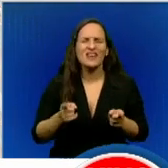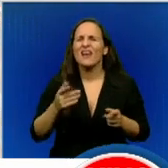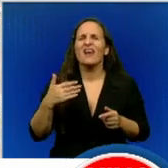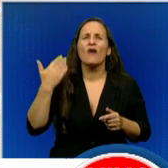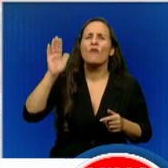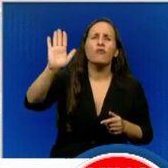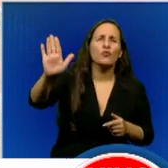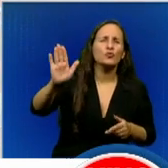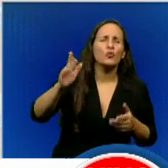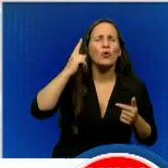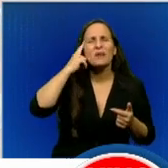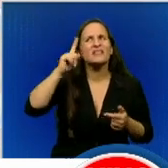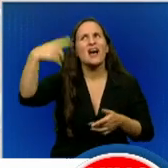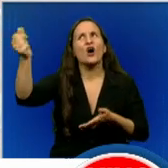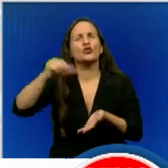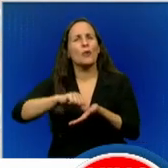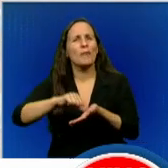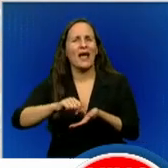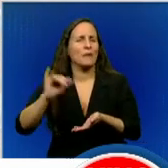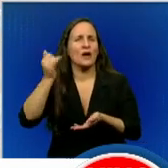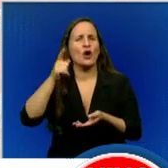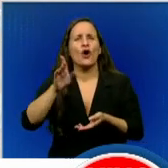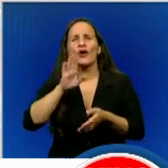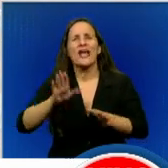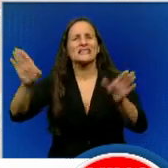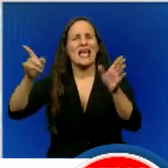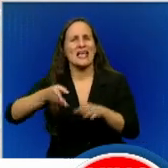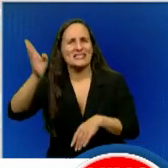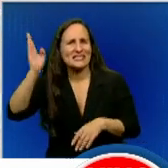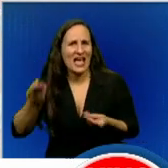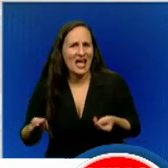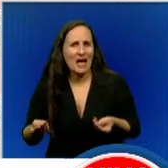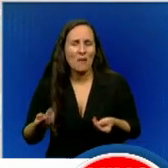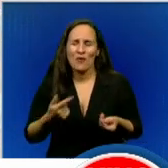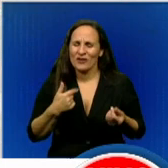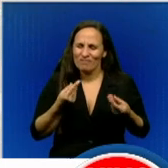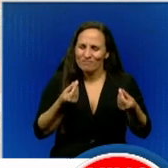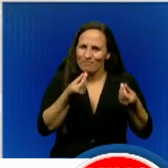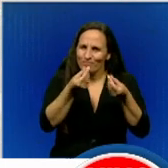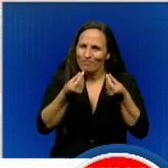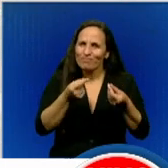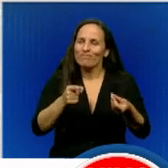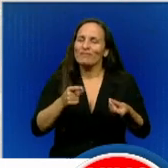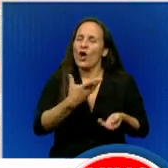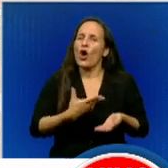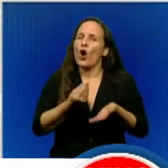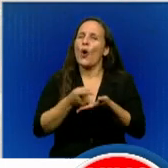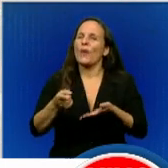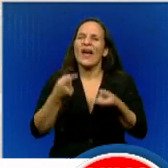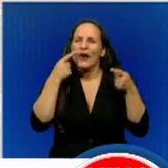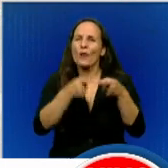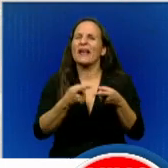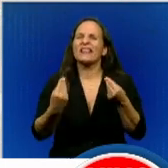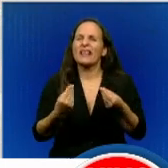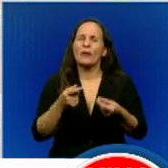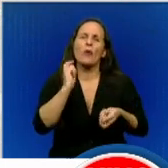ven en ezeiza y la única oportunidad porque este país se dan cuenta olfatean que este el modelo de este gobierno es el de la dádiva el del